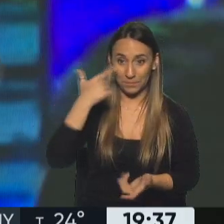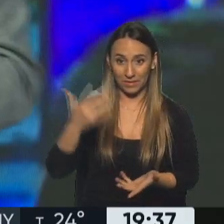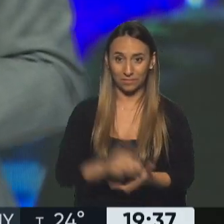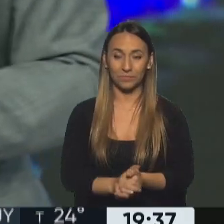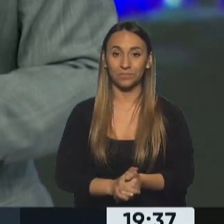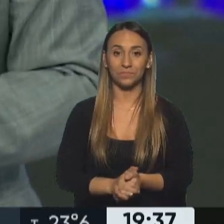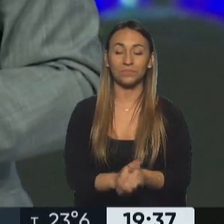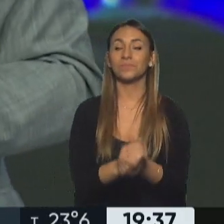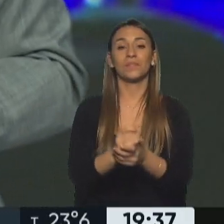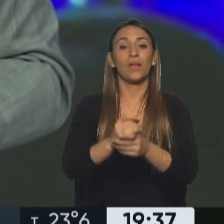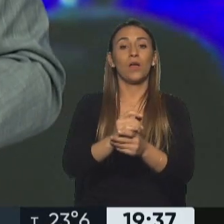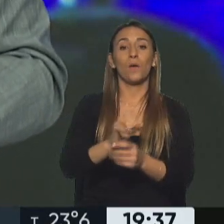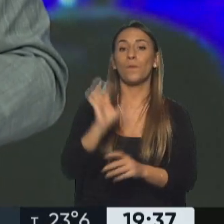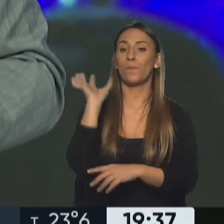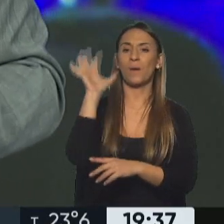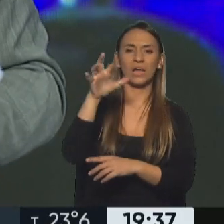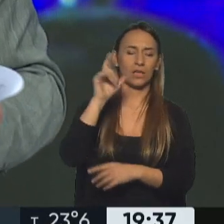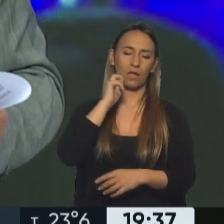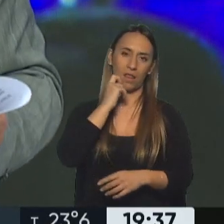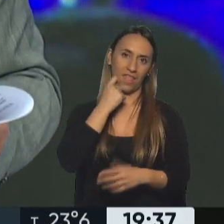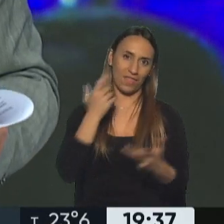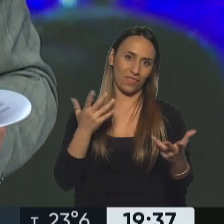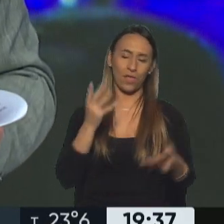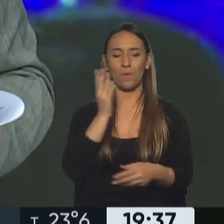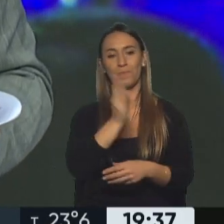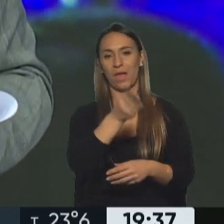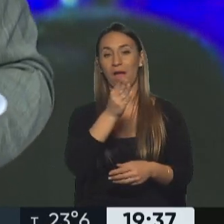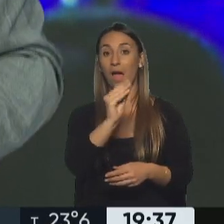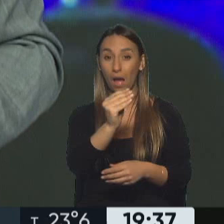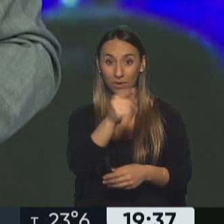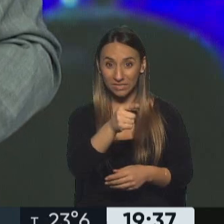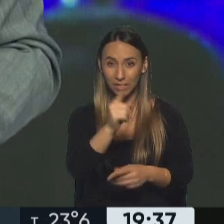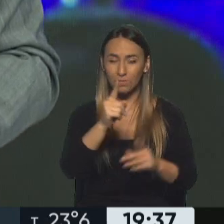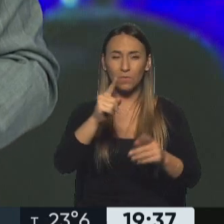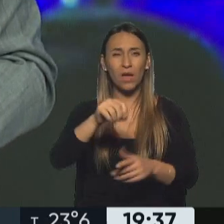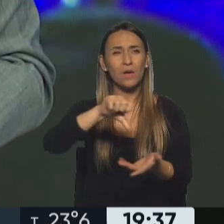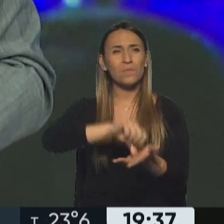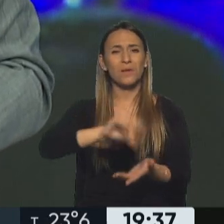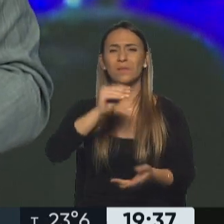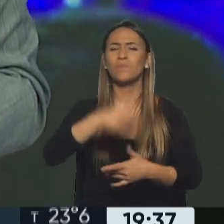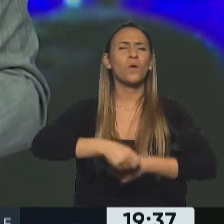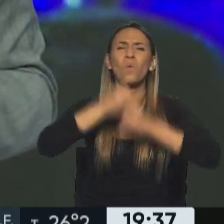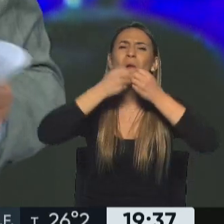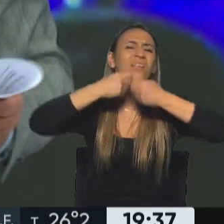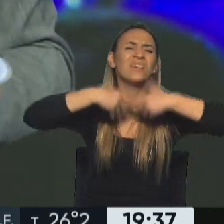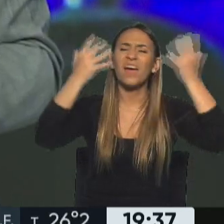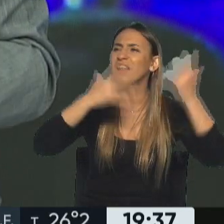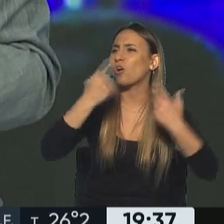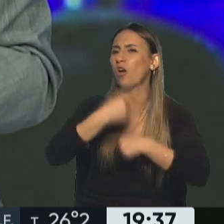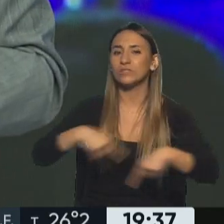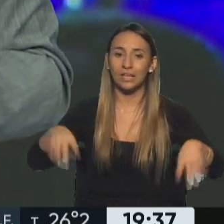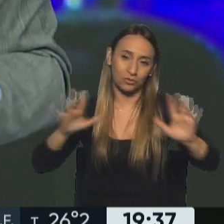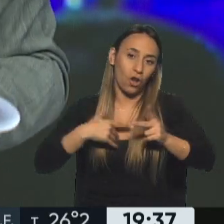Por ejemplo, el básquetbol argentino. Qué lindo que es ganarle a Brasil en Brasil. Qué lindo. En cualquier cosa. Es Brasil. Qué lindo. Lo